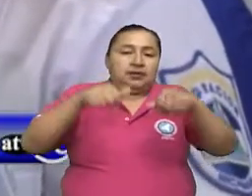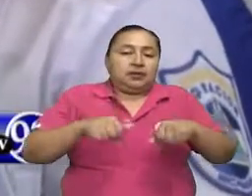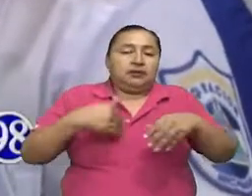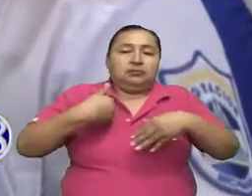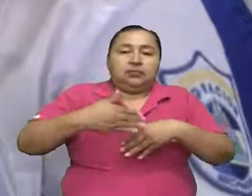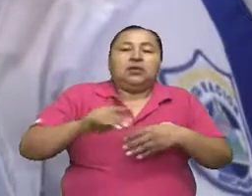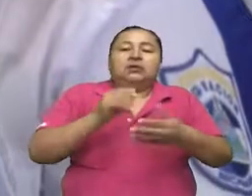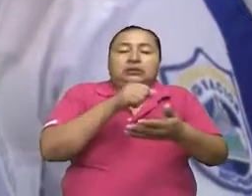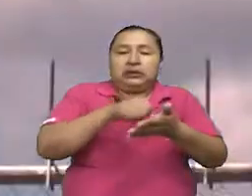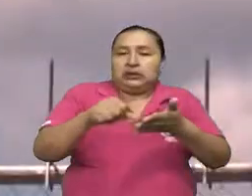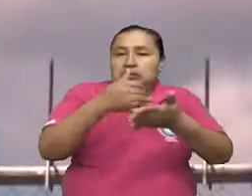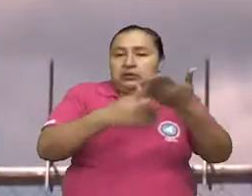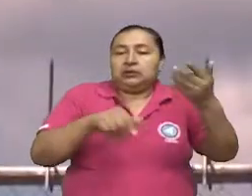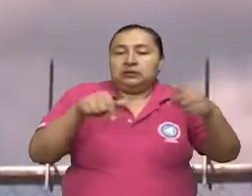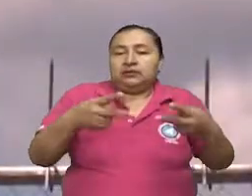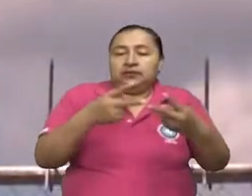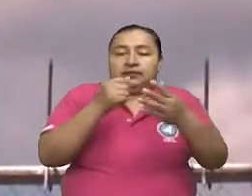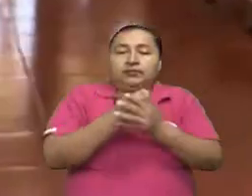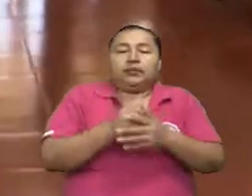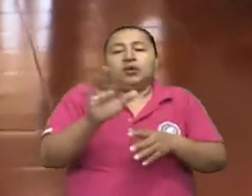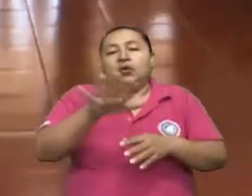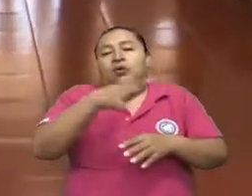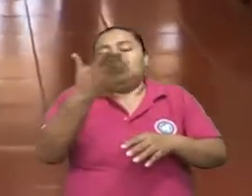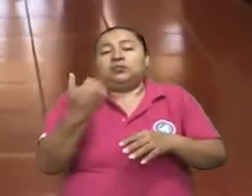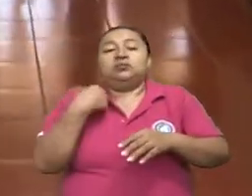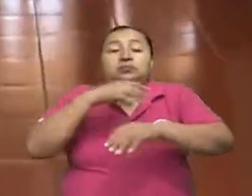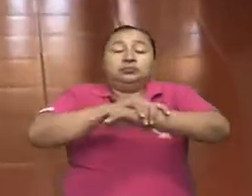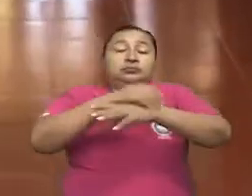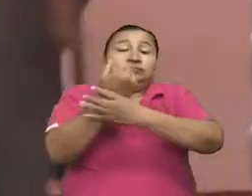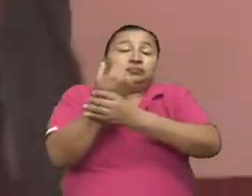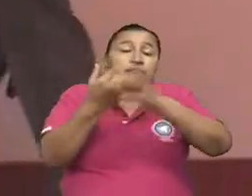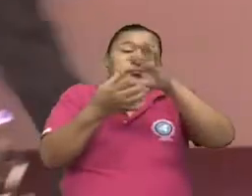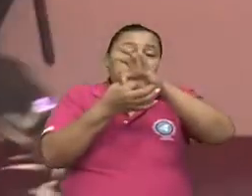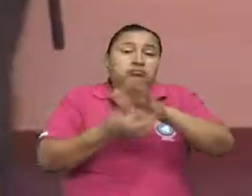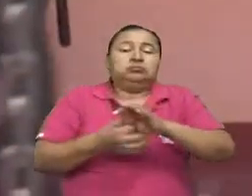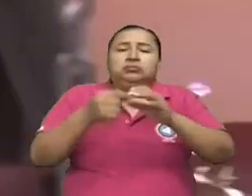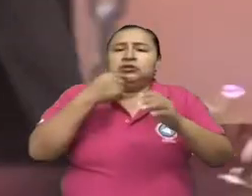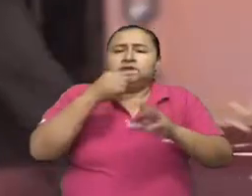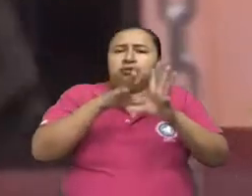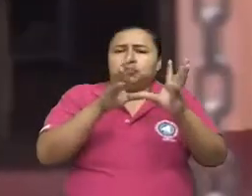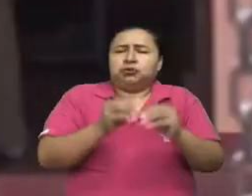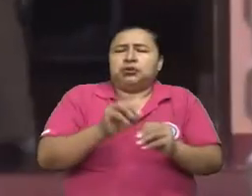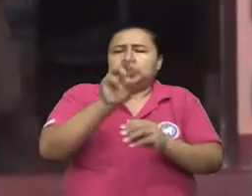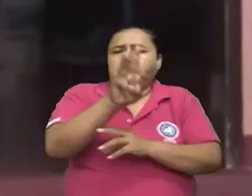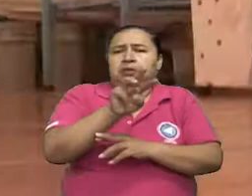de residencia. Por su parte, el Sistema Penitenciario Nacional brindó un total de